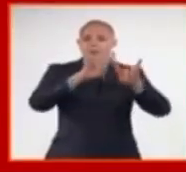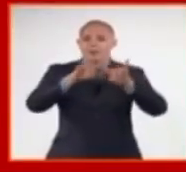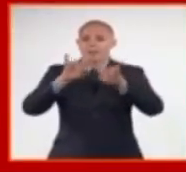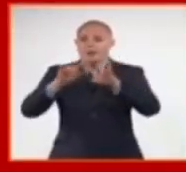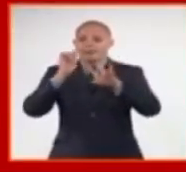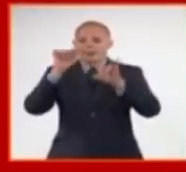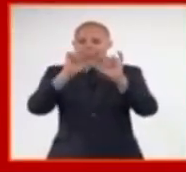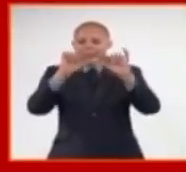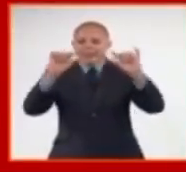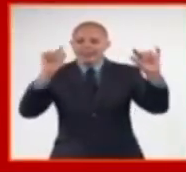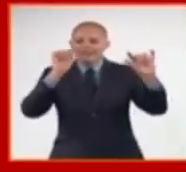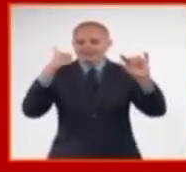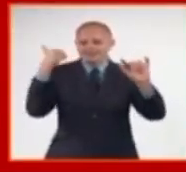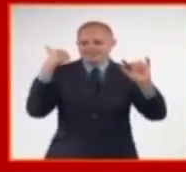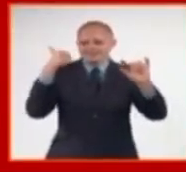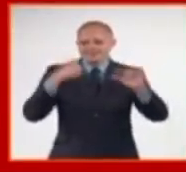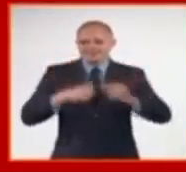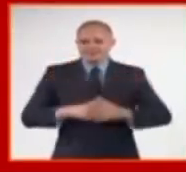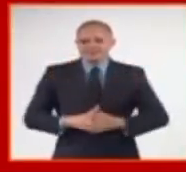www.cubadebate.cu